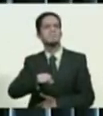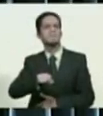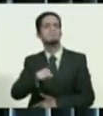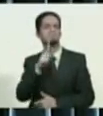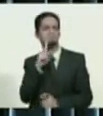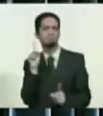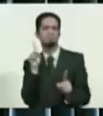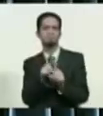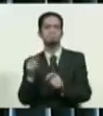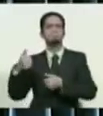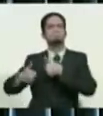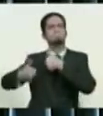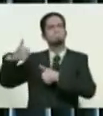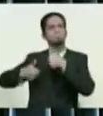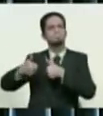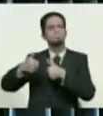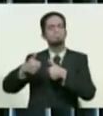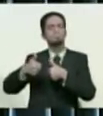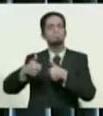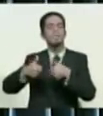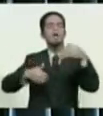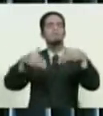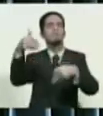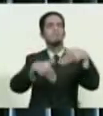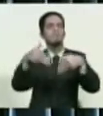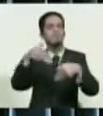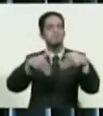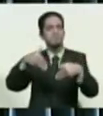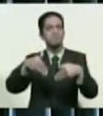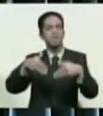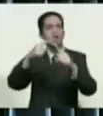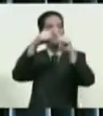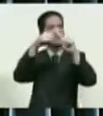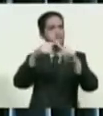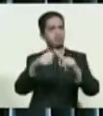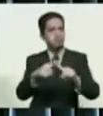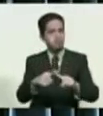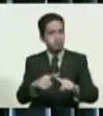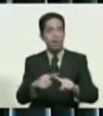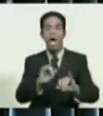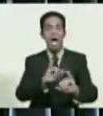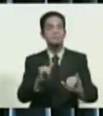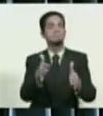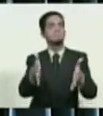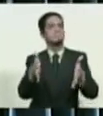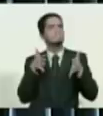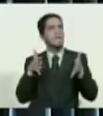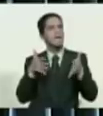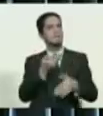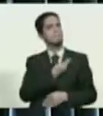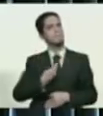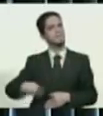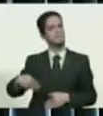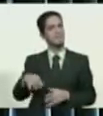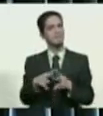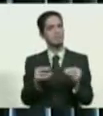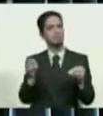elección resultando electo con el 68% del voto del pueblo de Venezuela.